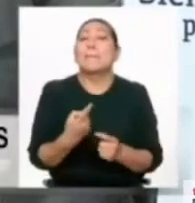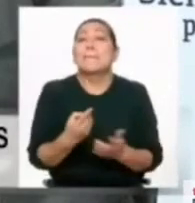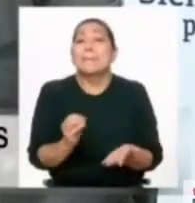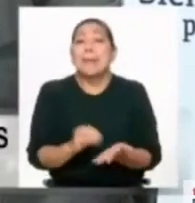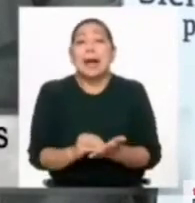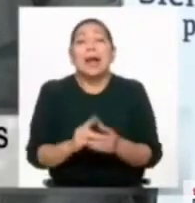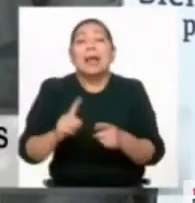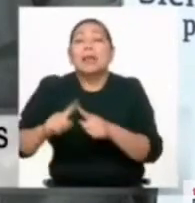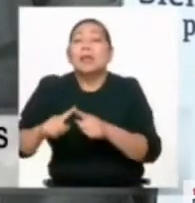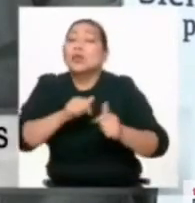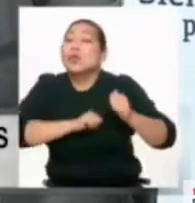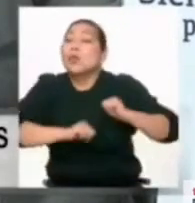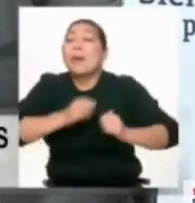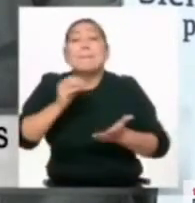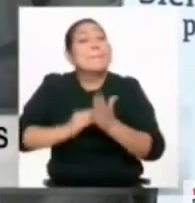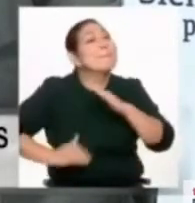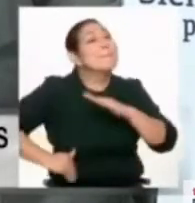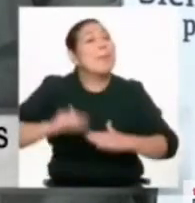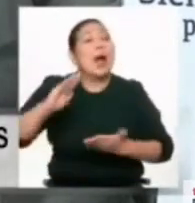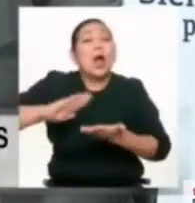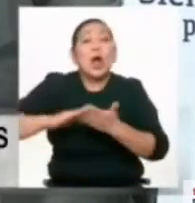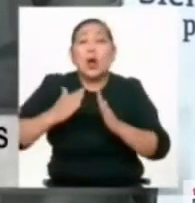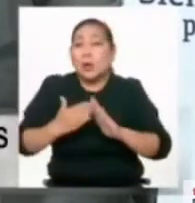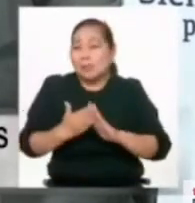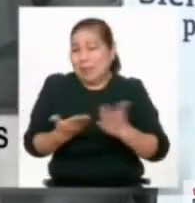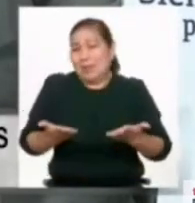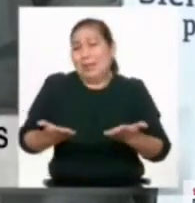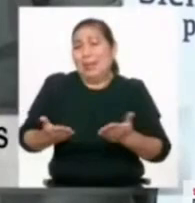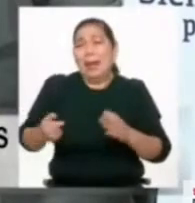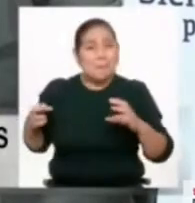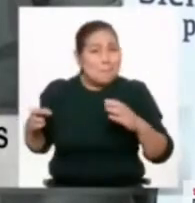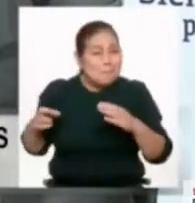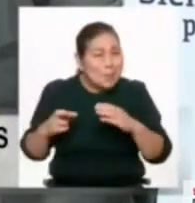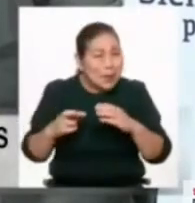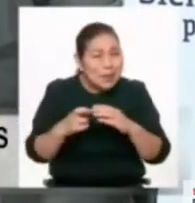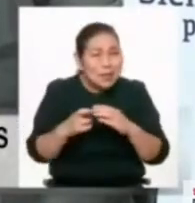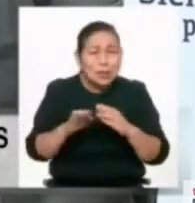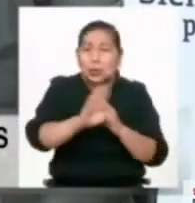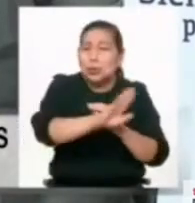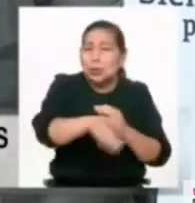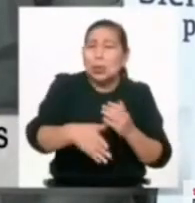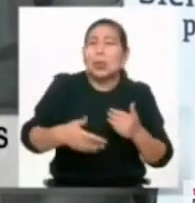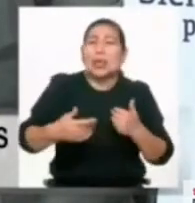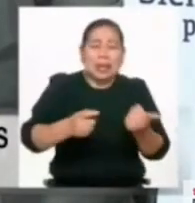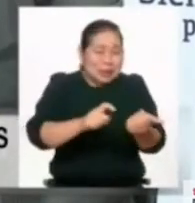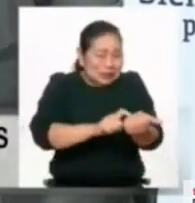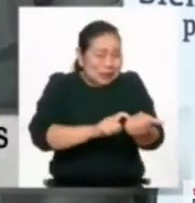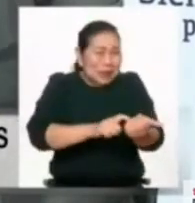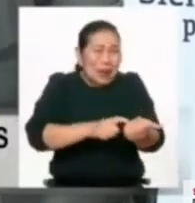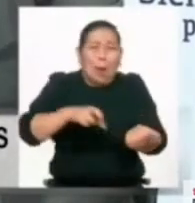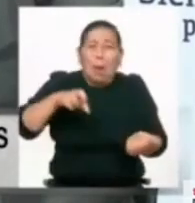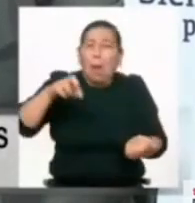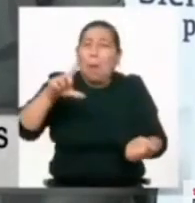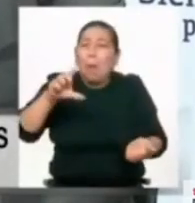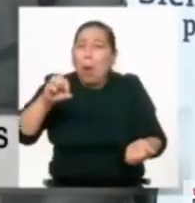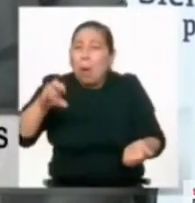aquejan a las comunidades. La gente de Pasco también viene a decirnos que sus niños tienen plomo en la sangre